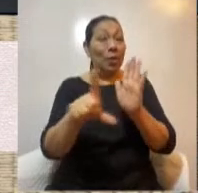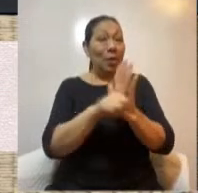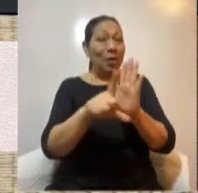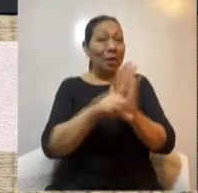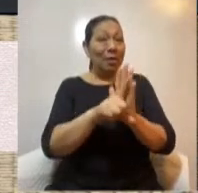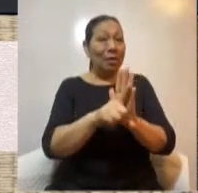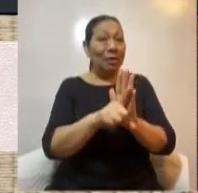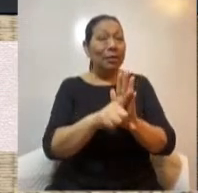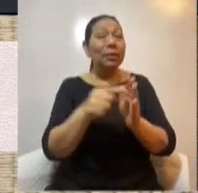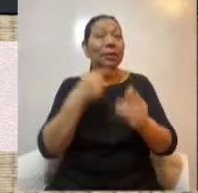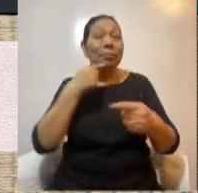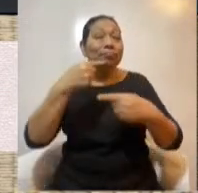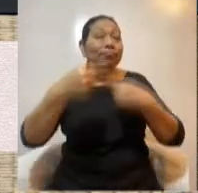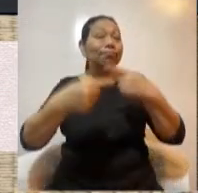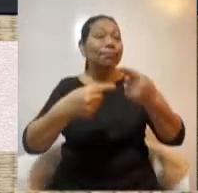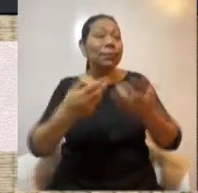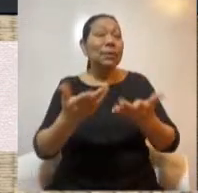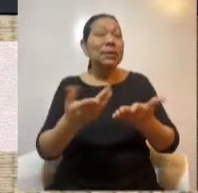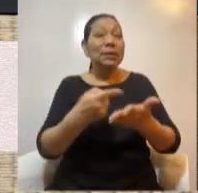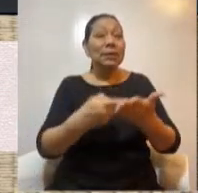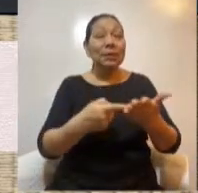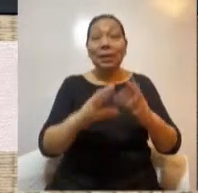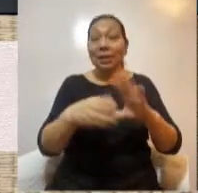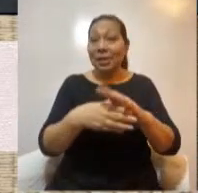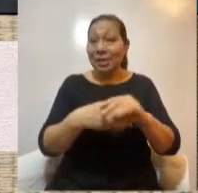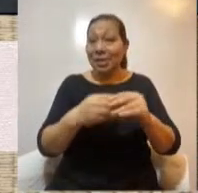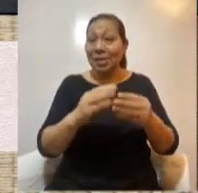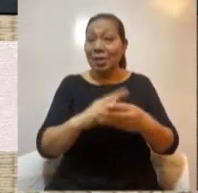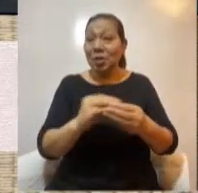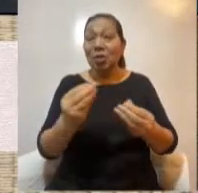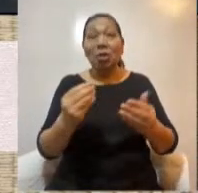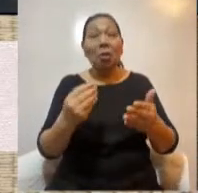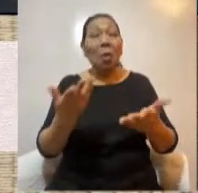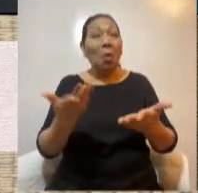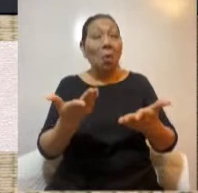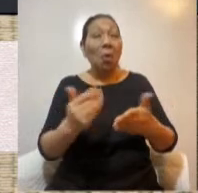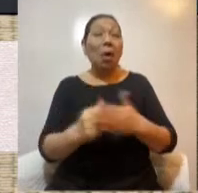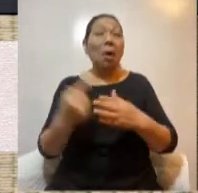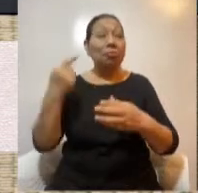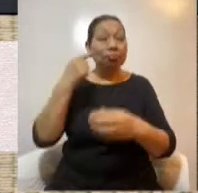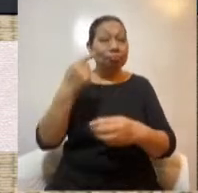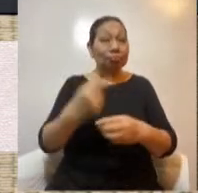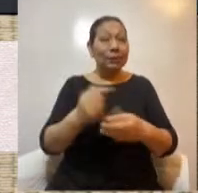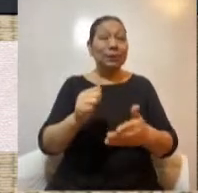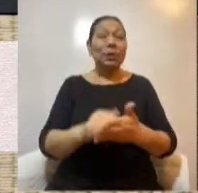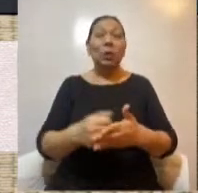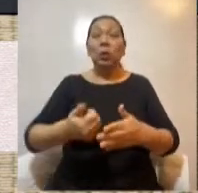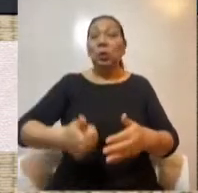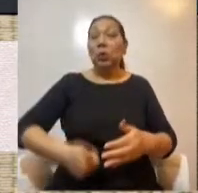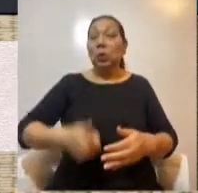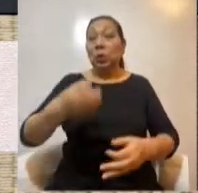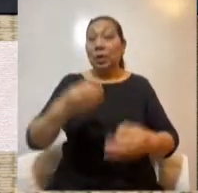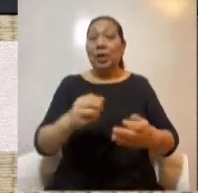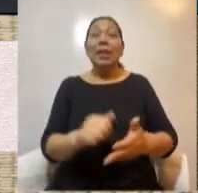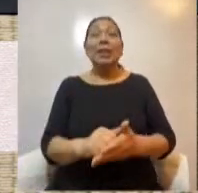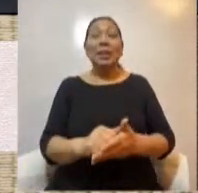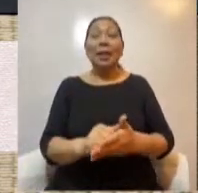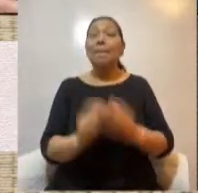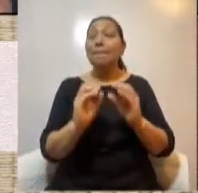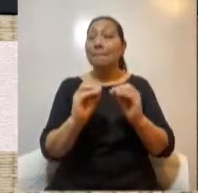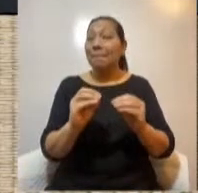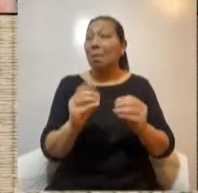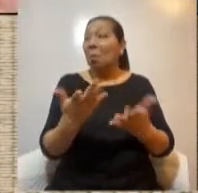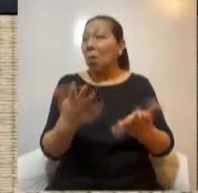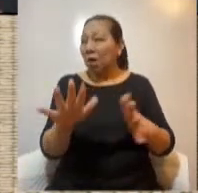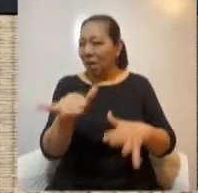la leí lo primero que pensé fue en ello, en decisiones históricas como Frontiero versus Richardson de la Corte Suprema estadounidense, donde